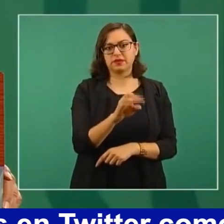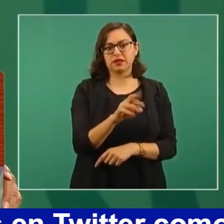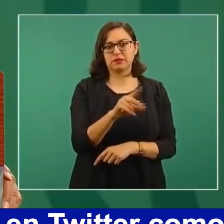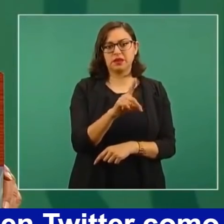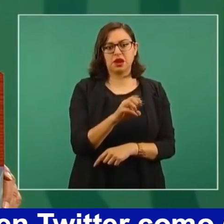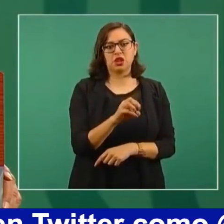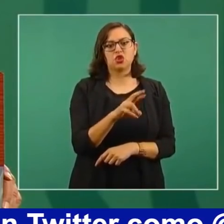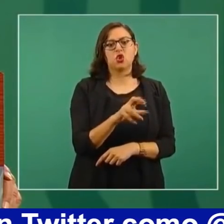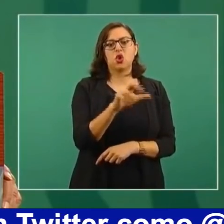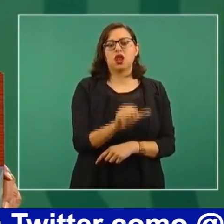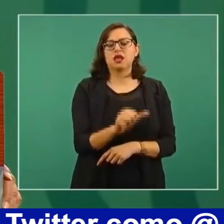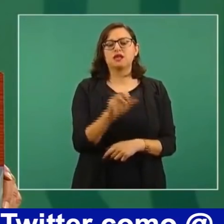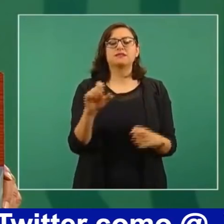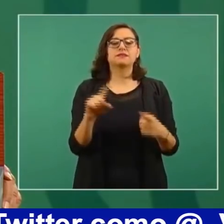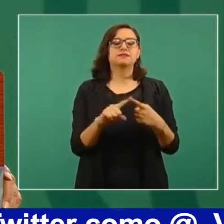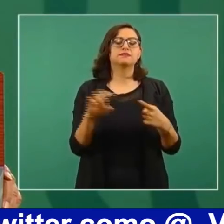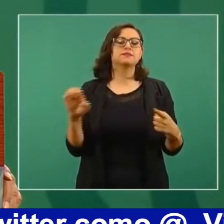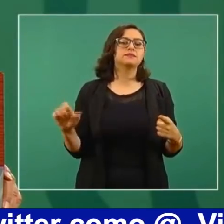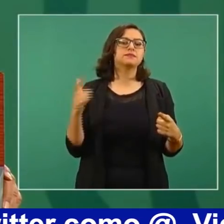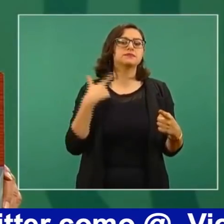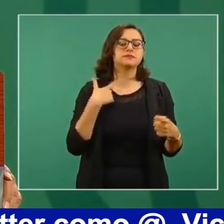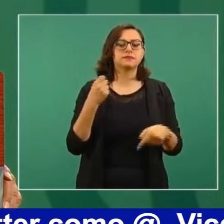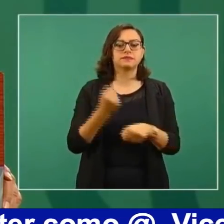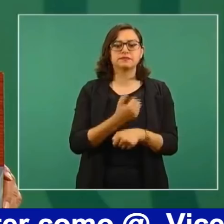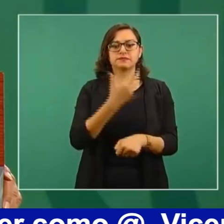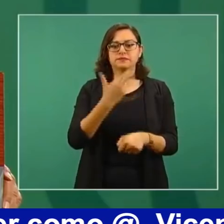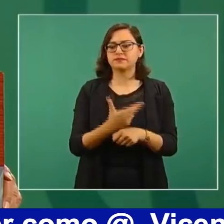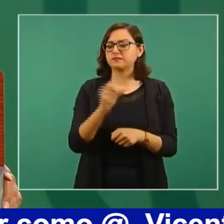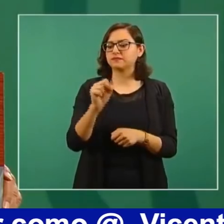Energía, al expresidente,